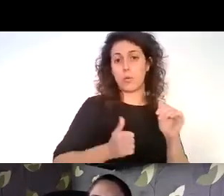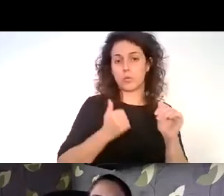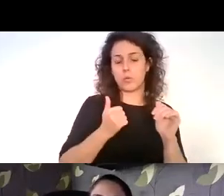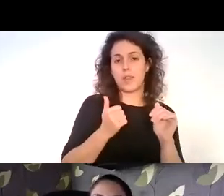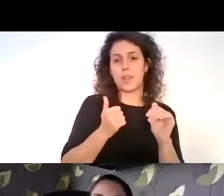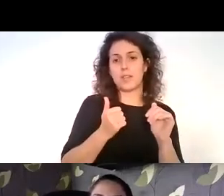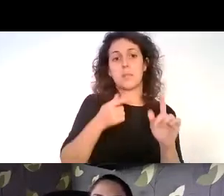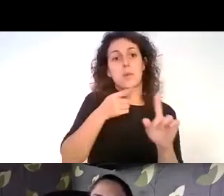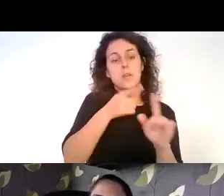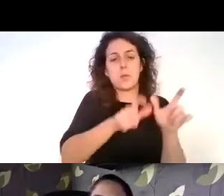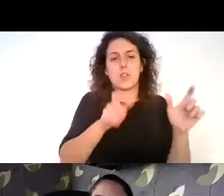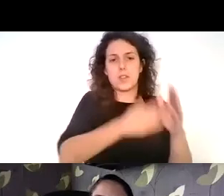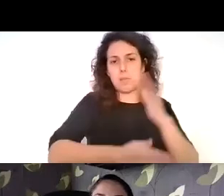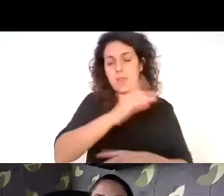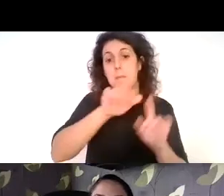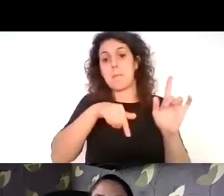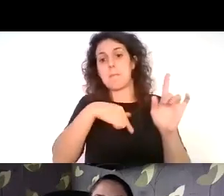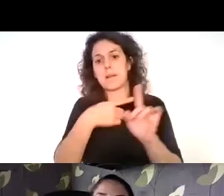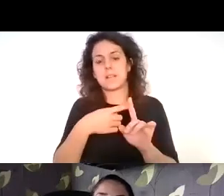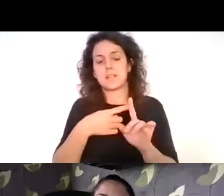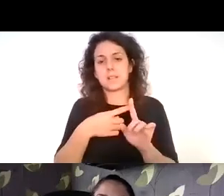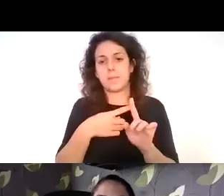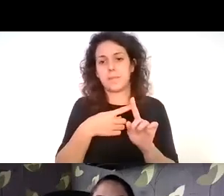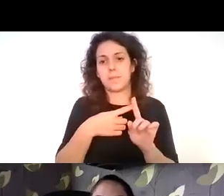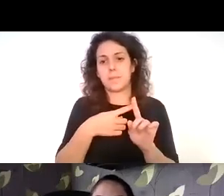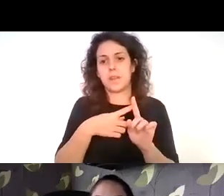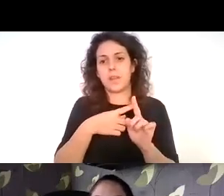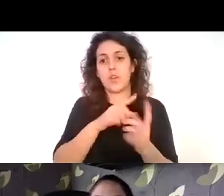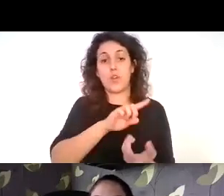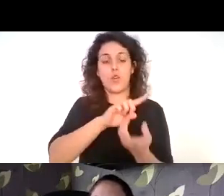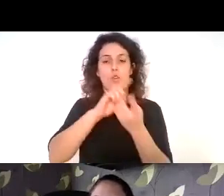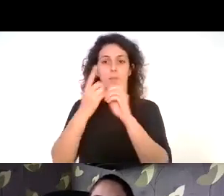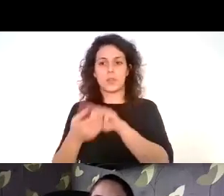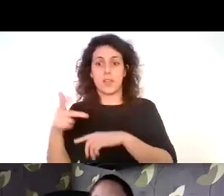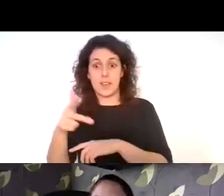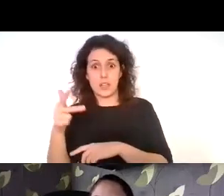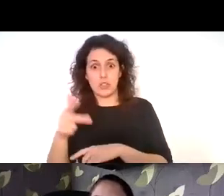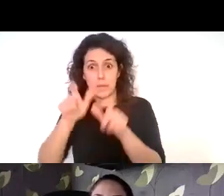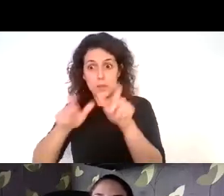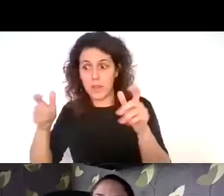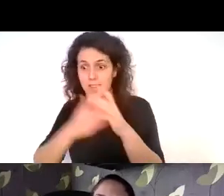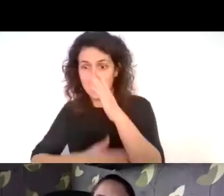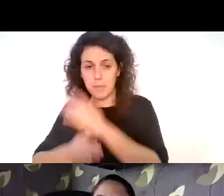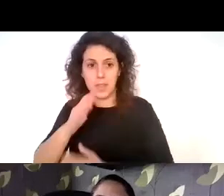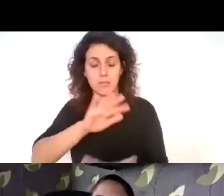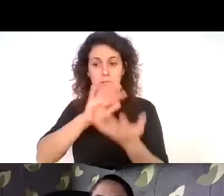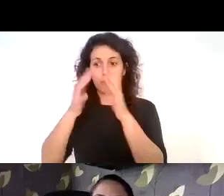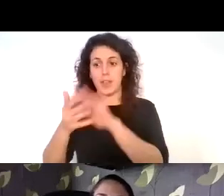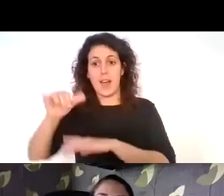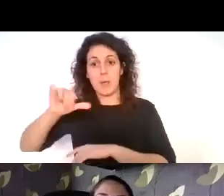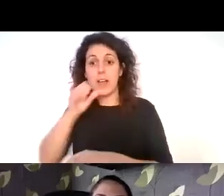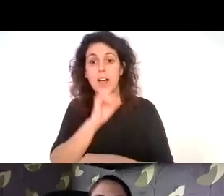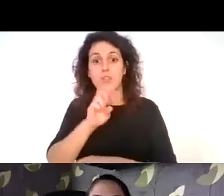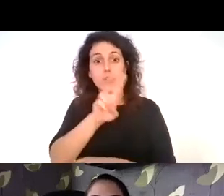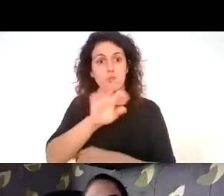y también adoptó la Convención de los Derechos de las Personas con Discapacidad aprobada en el 2006